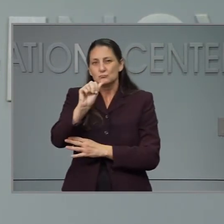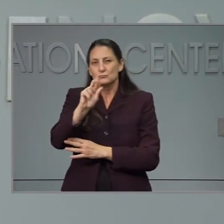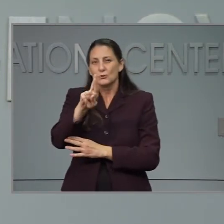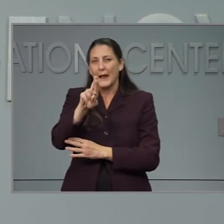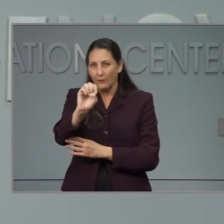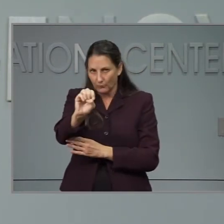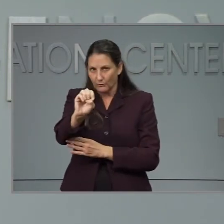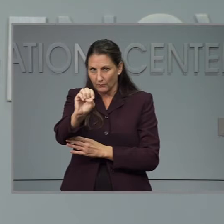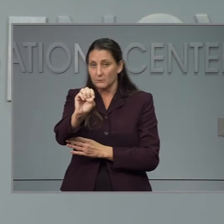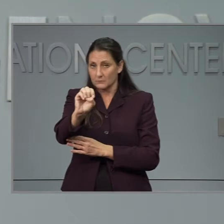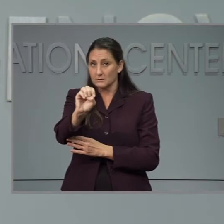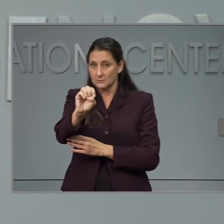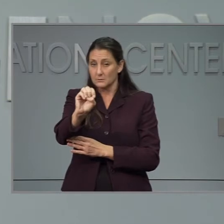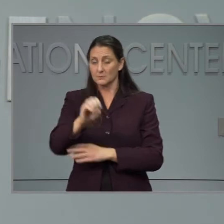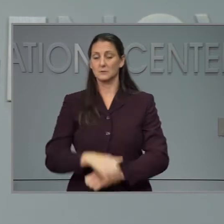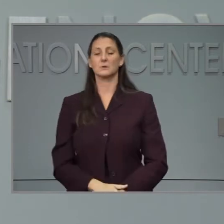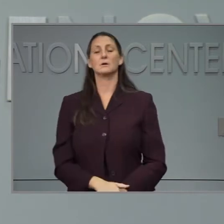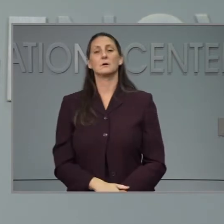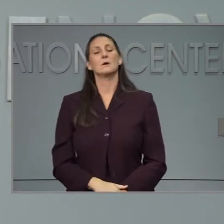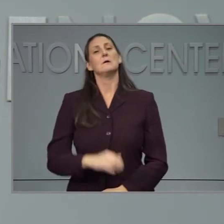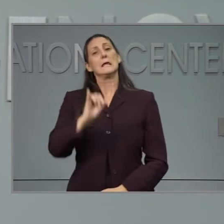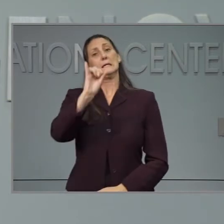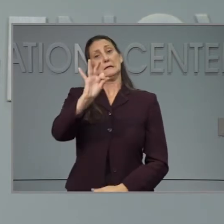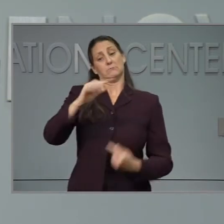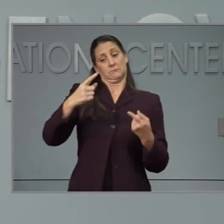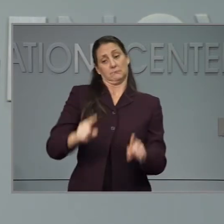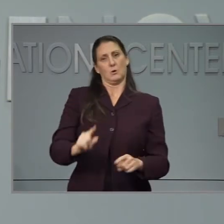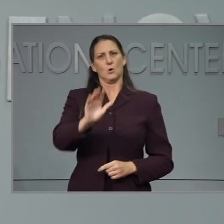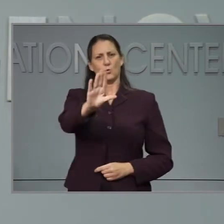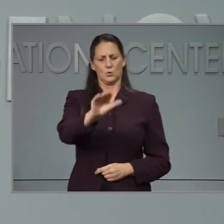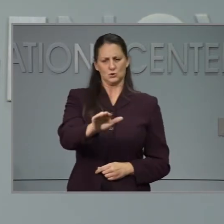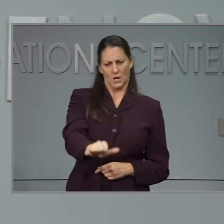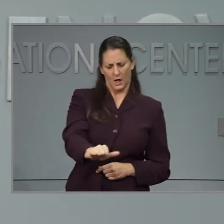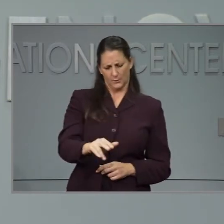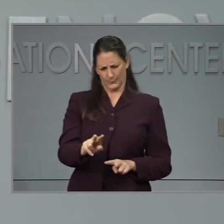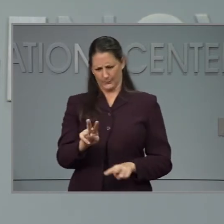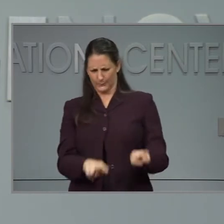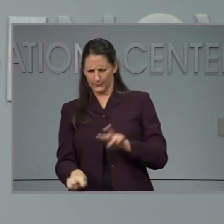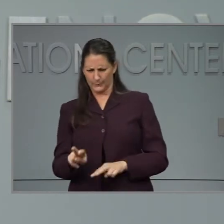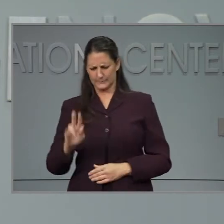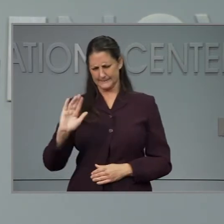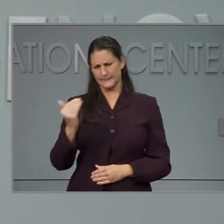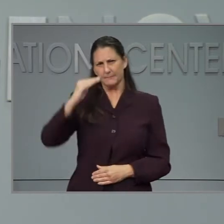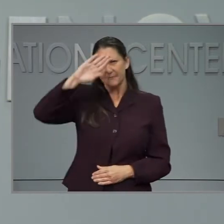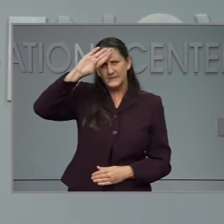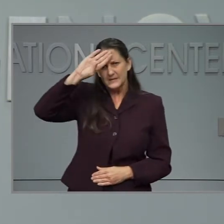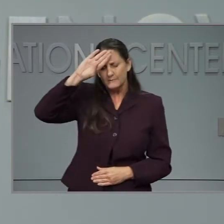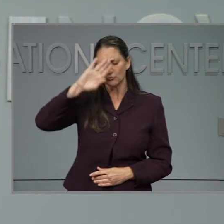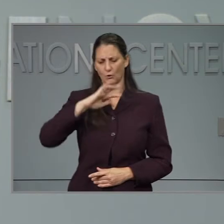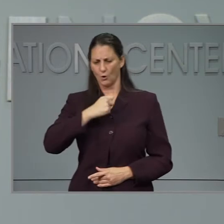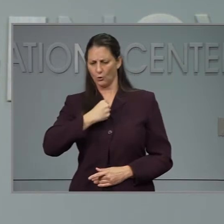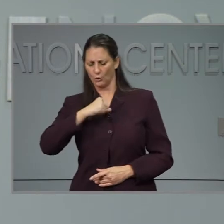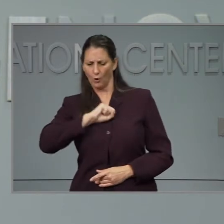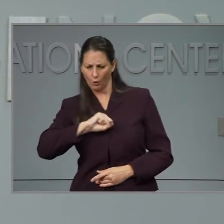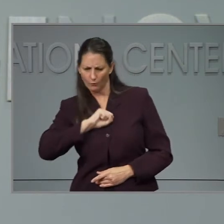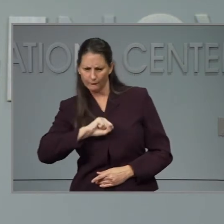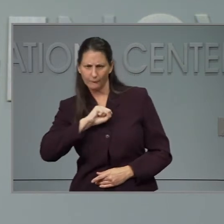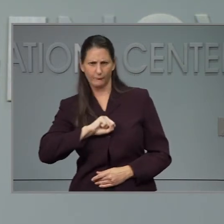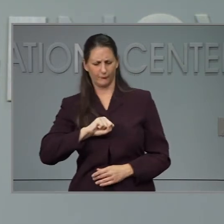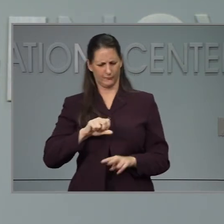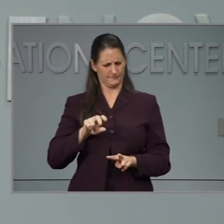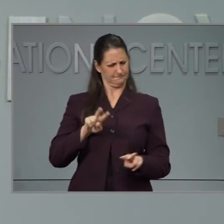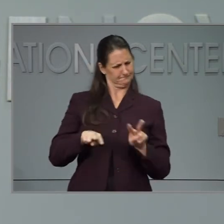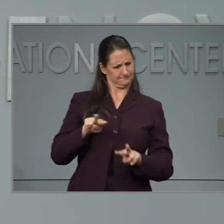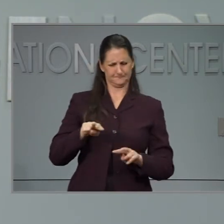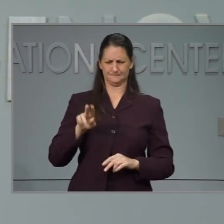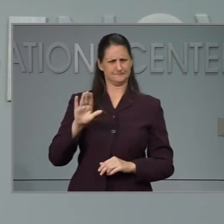común. Cuando su niño tenga síntomas de fiebre, tos o tenga cualquier